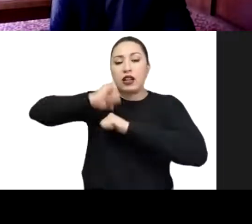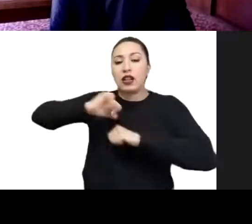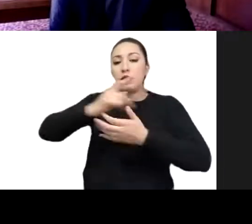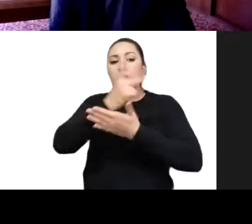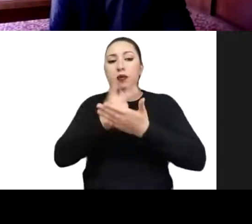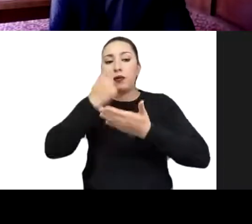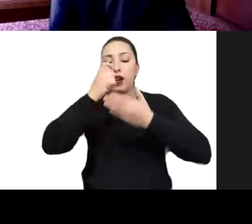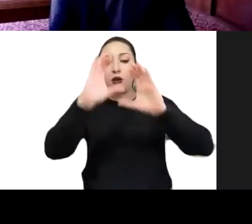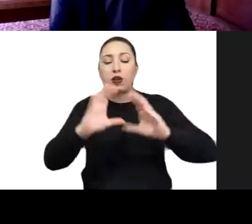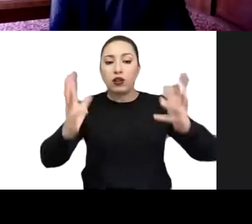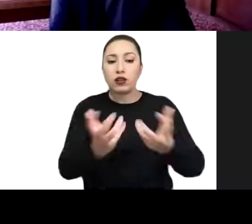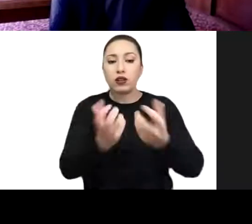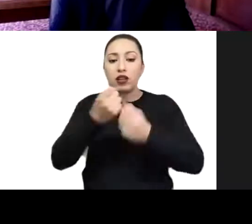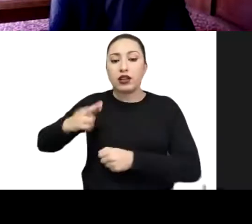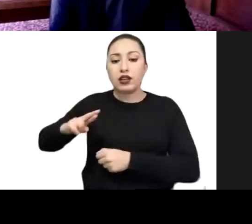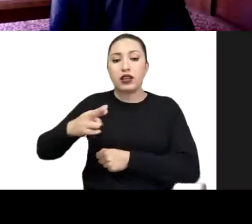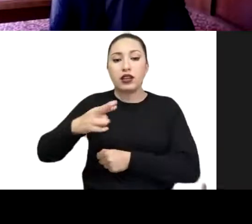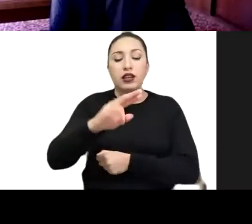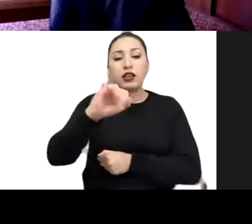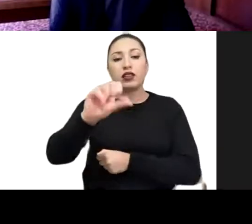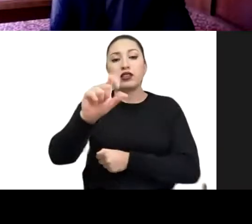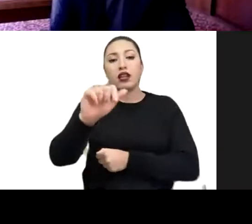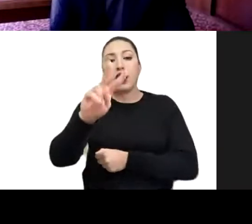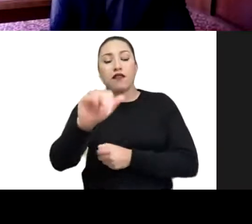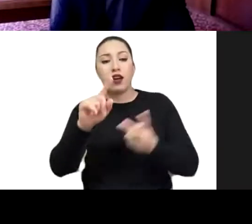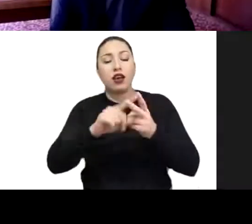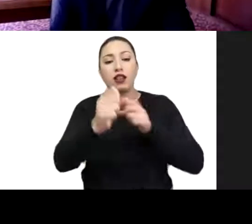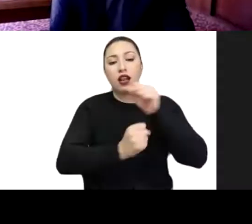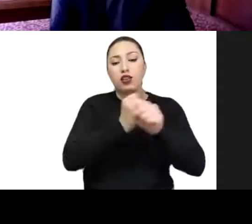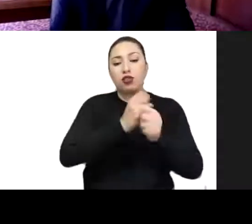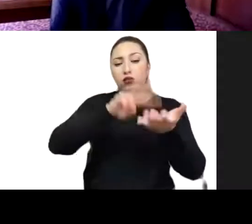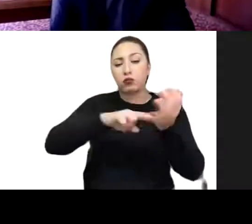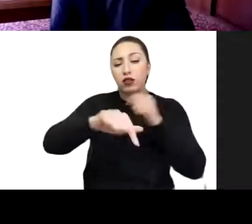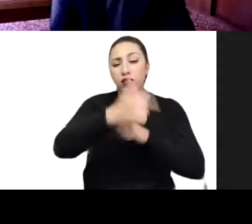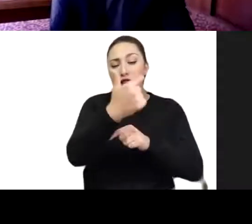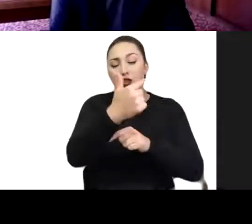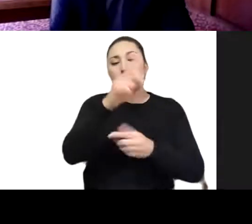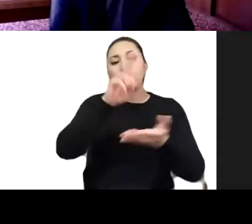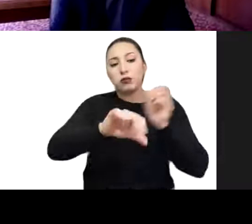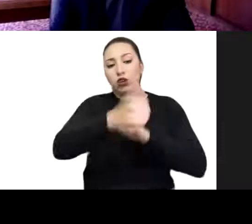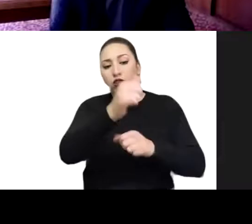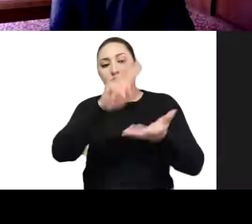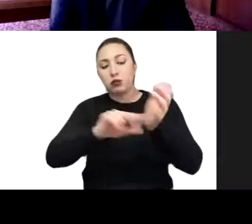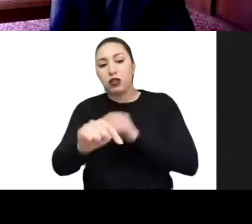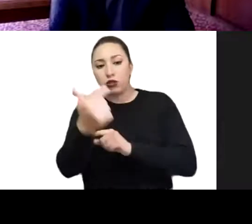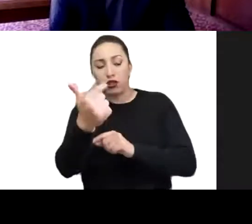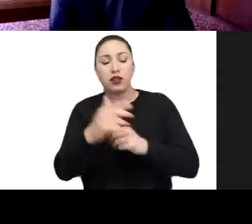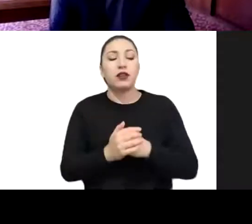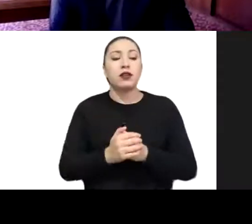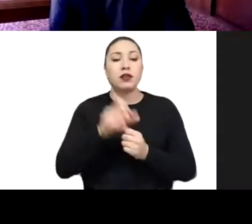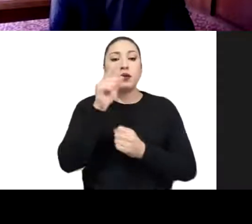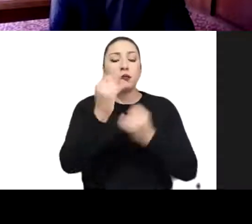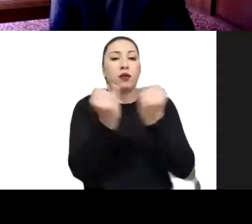de los ríos Magdalena y Eslava entre los años 2011 y 2012. Ha sido